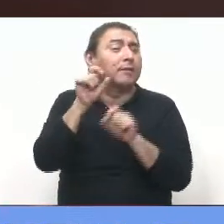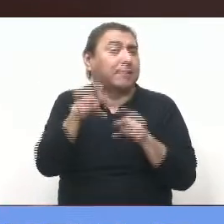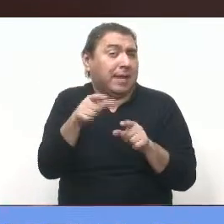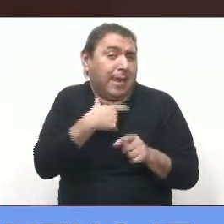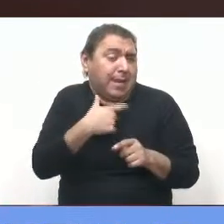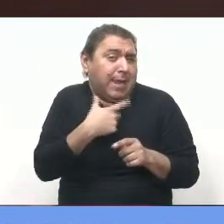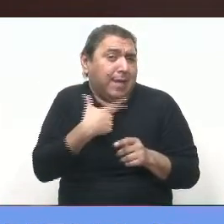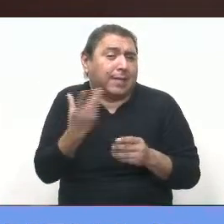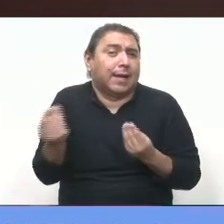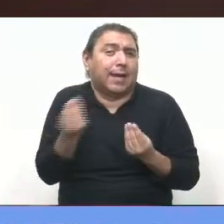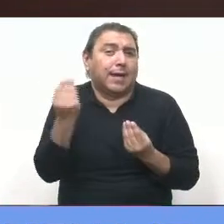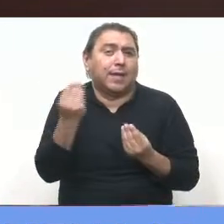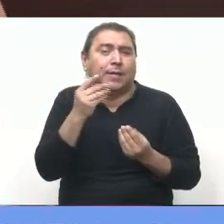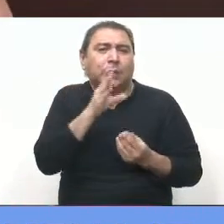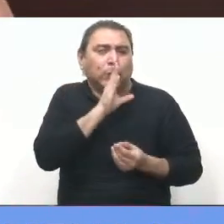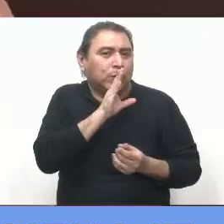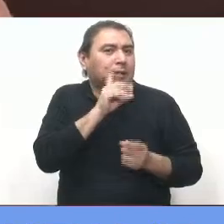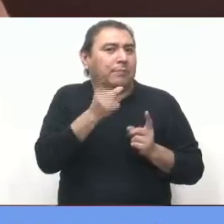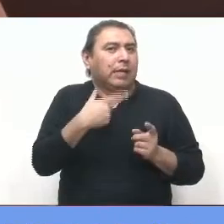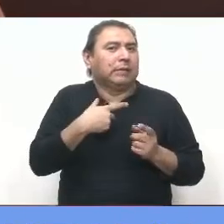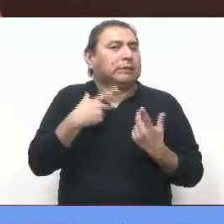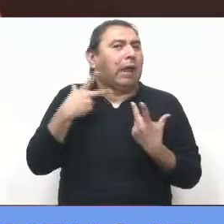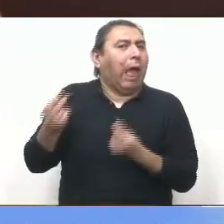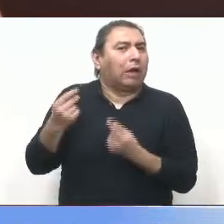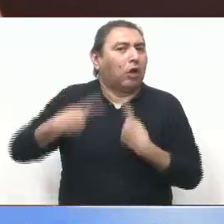silenciar y negar la obra de Eva,